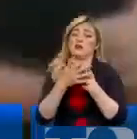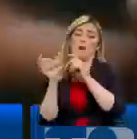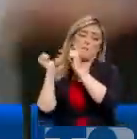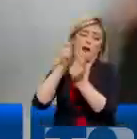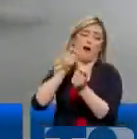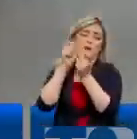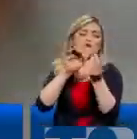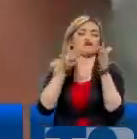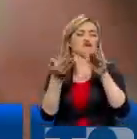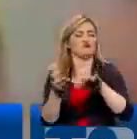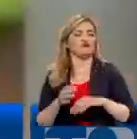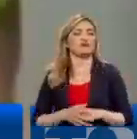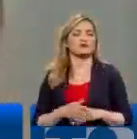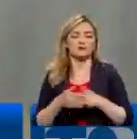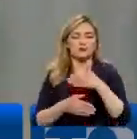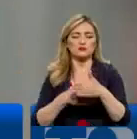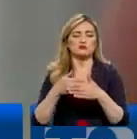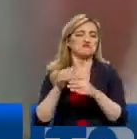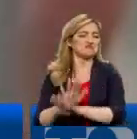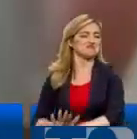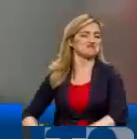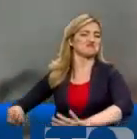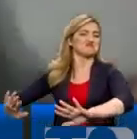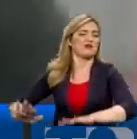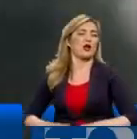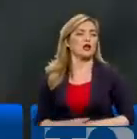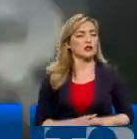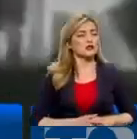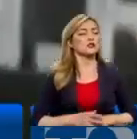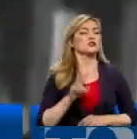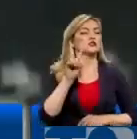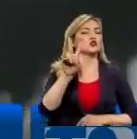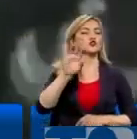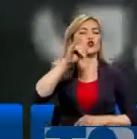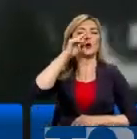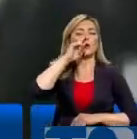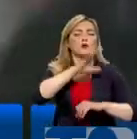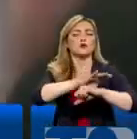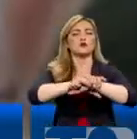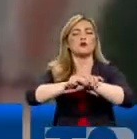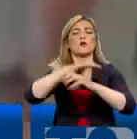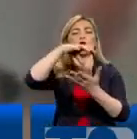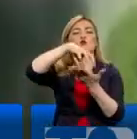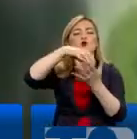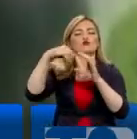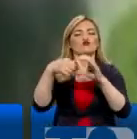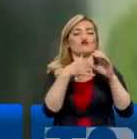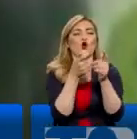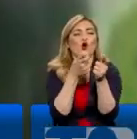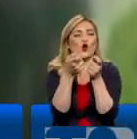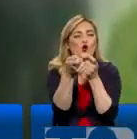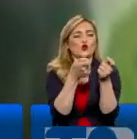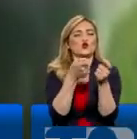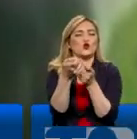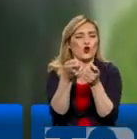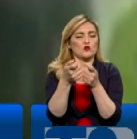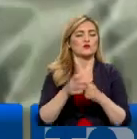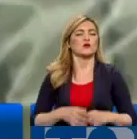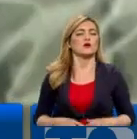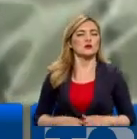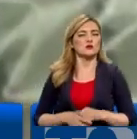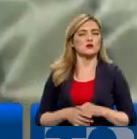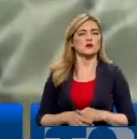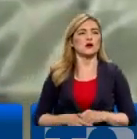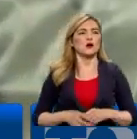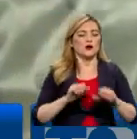por lo que su proceso se extingue, fue capturado el pasado 2 de junio en la provincia de Santa Elena durante un operativo de control rutinario.